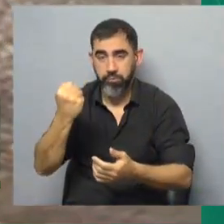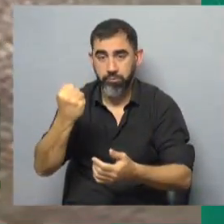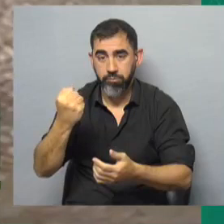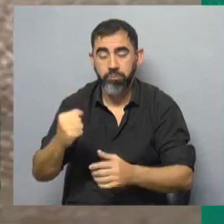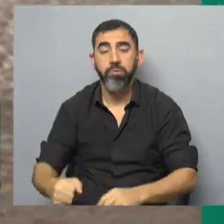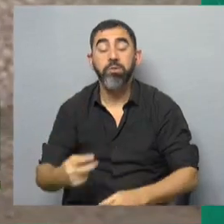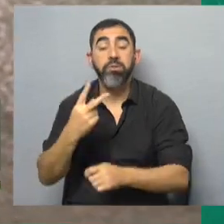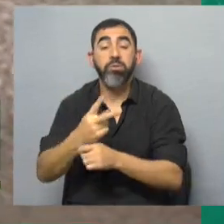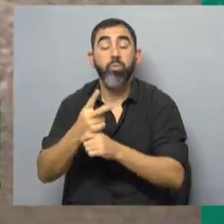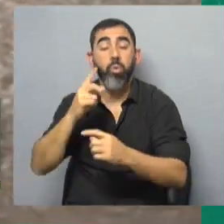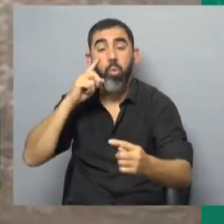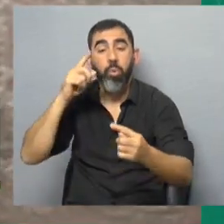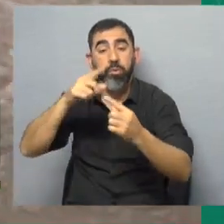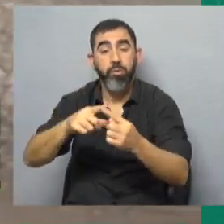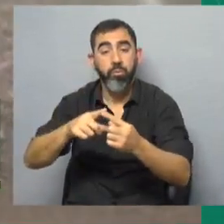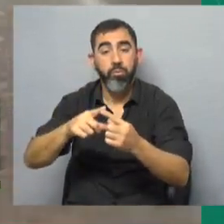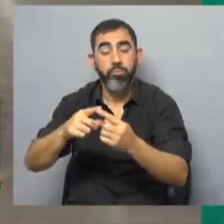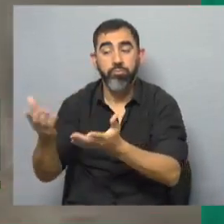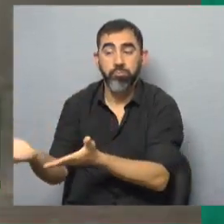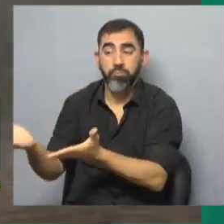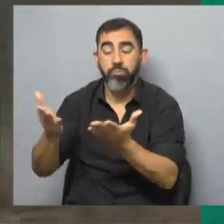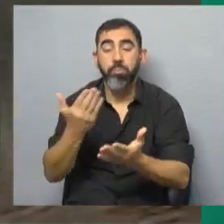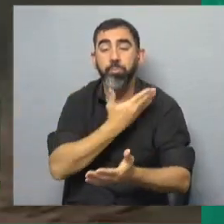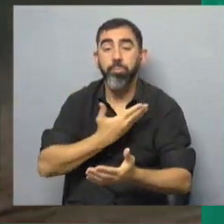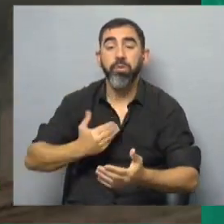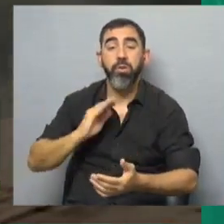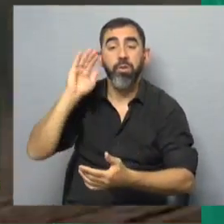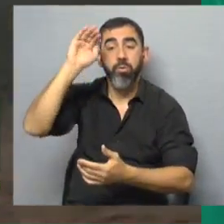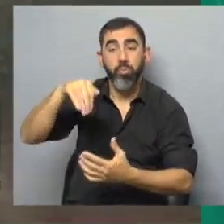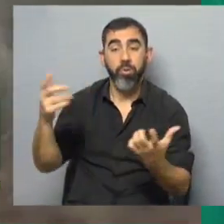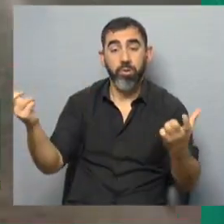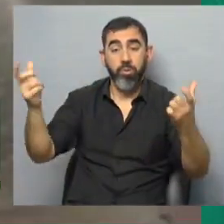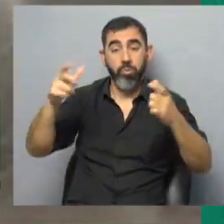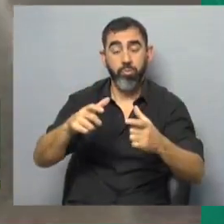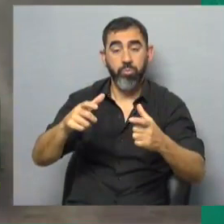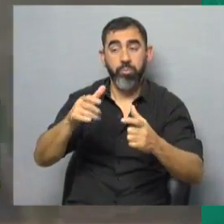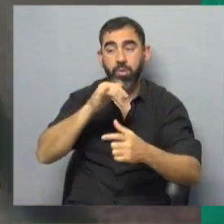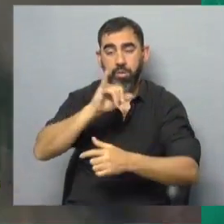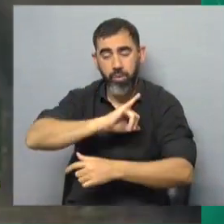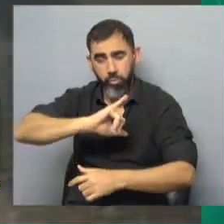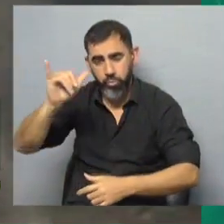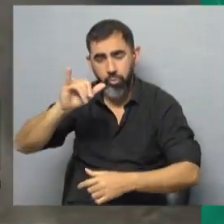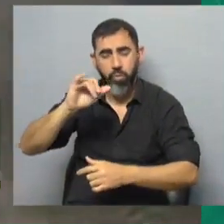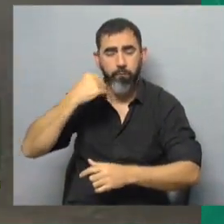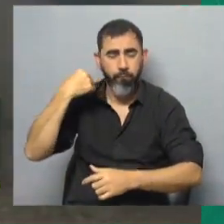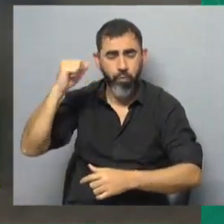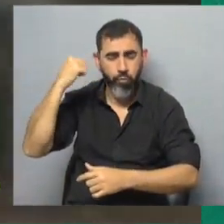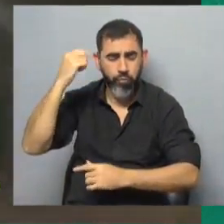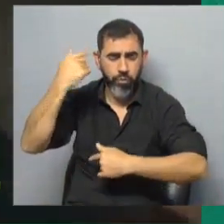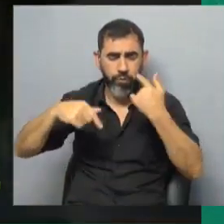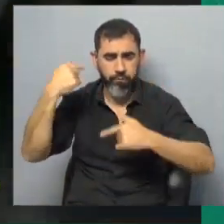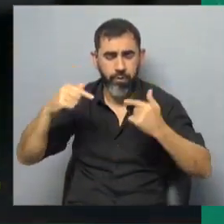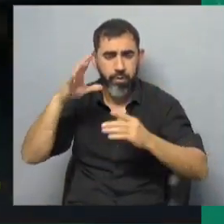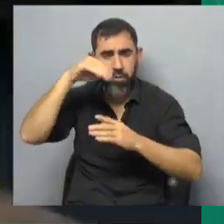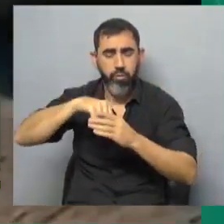como segundo objetivo, que nos reciba el presidente de la República para denunciar todas las violaciones que tenemos